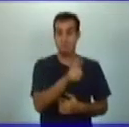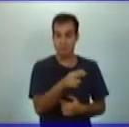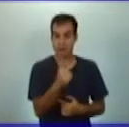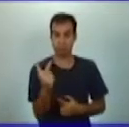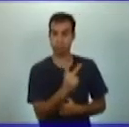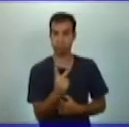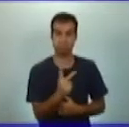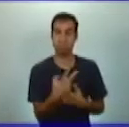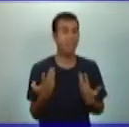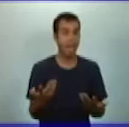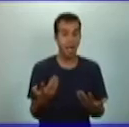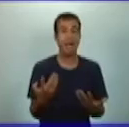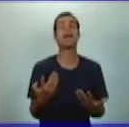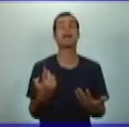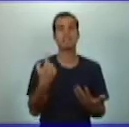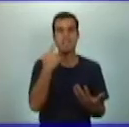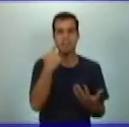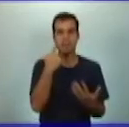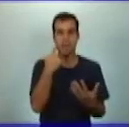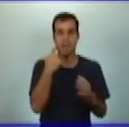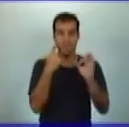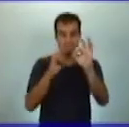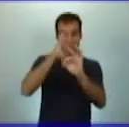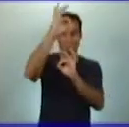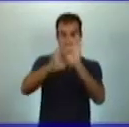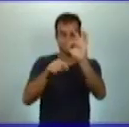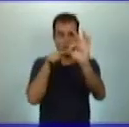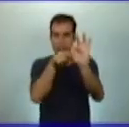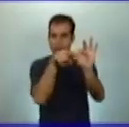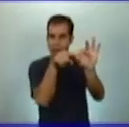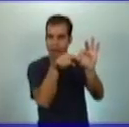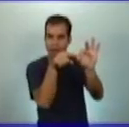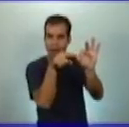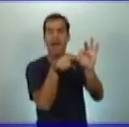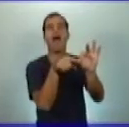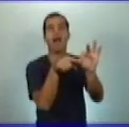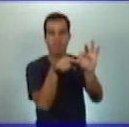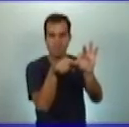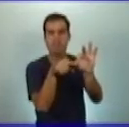encuentran en el núcleo del átomo. Sin